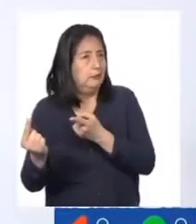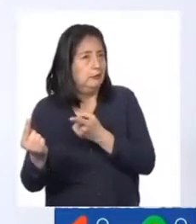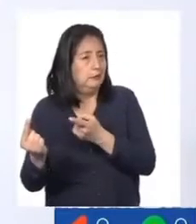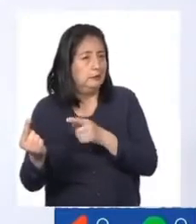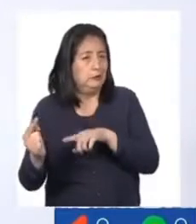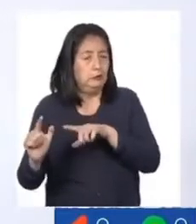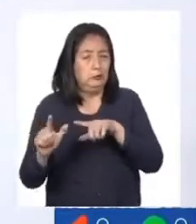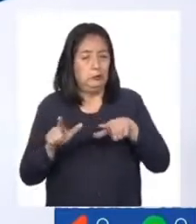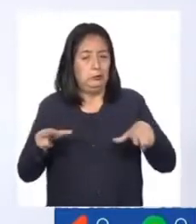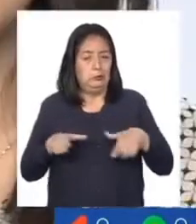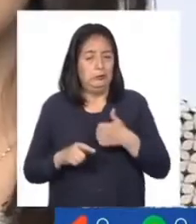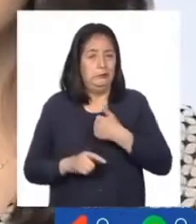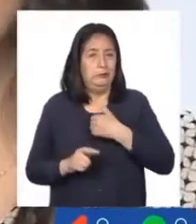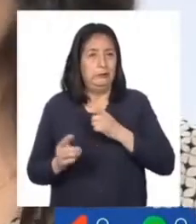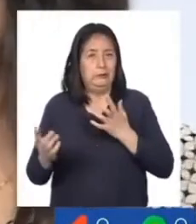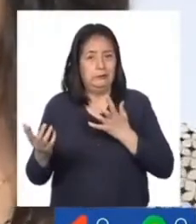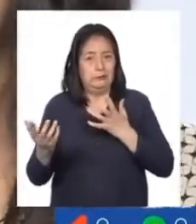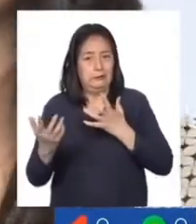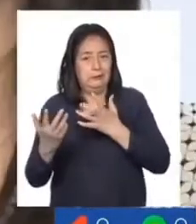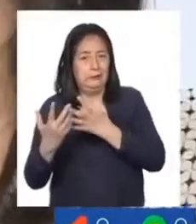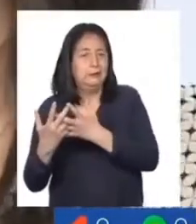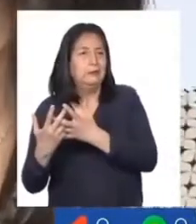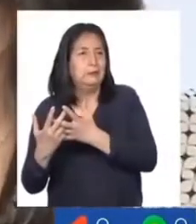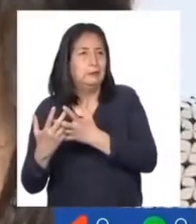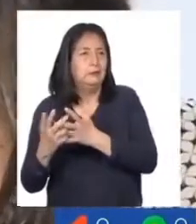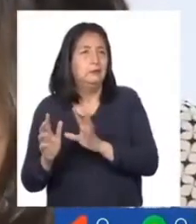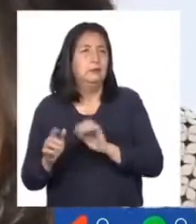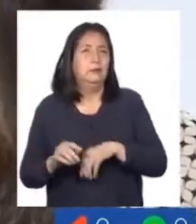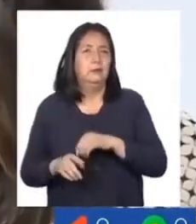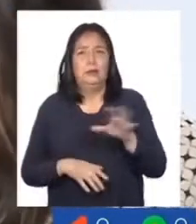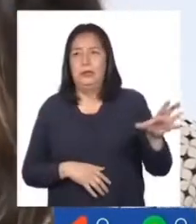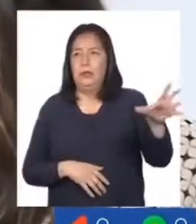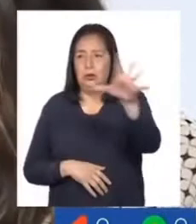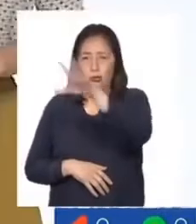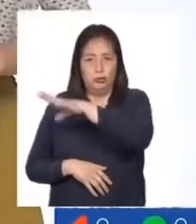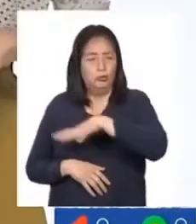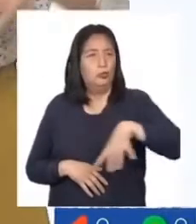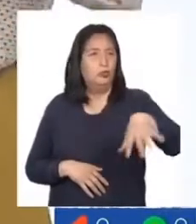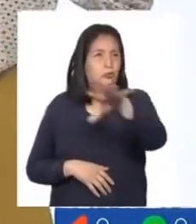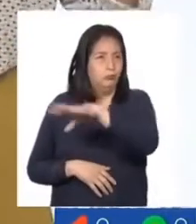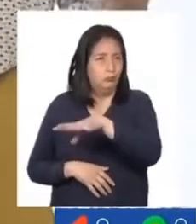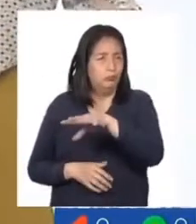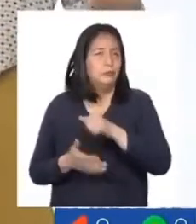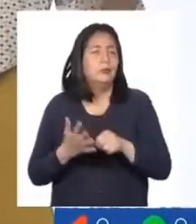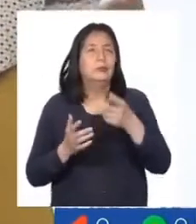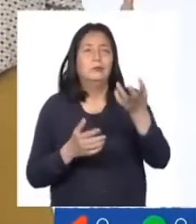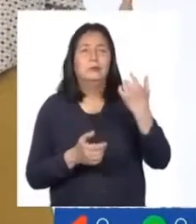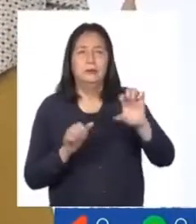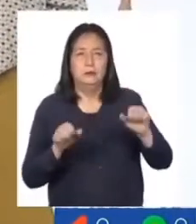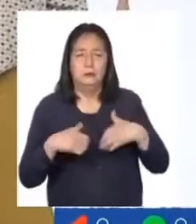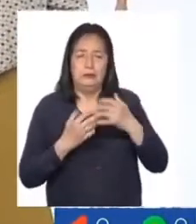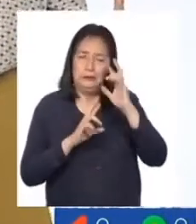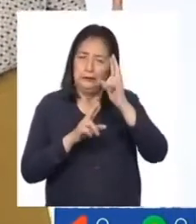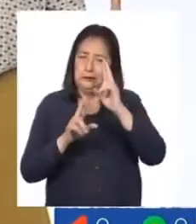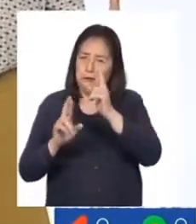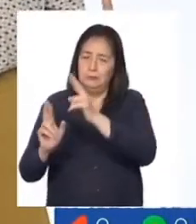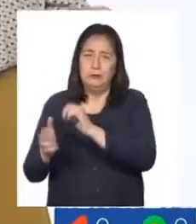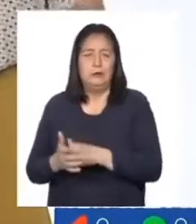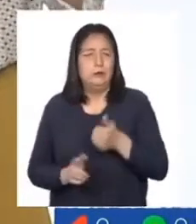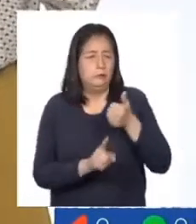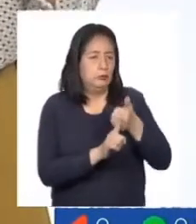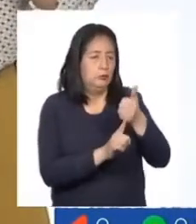nuestros espacios personales comienzan a interactuar en todo el espacio total. Para poder respetar nuestros